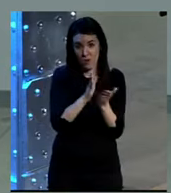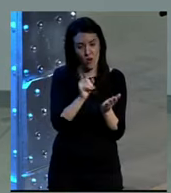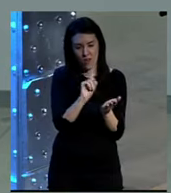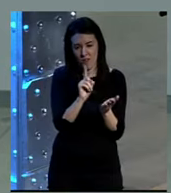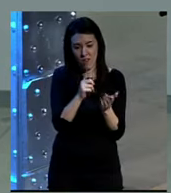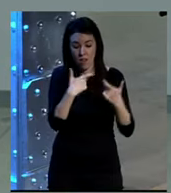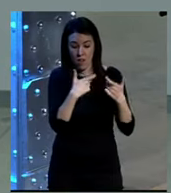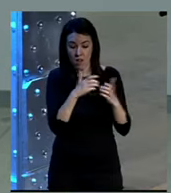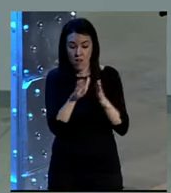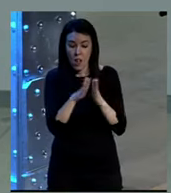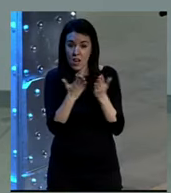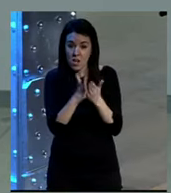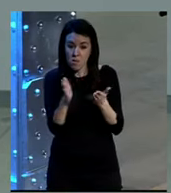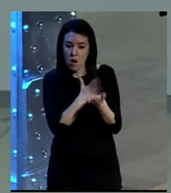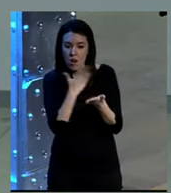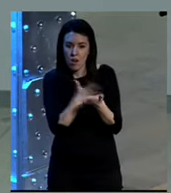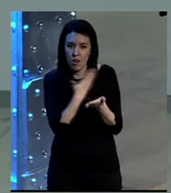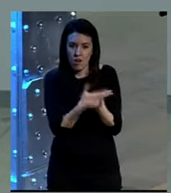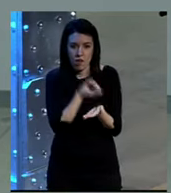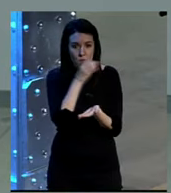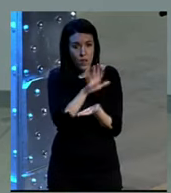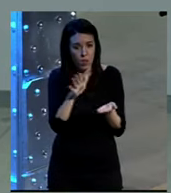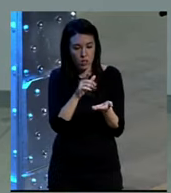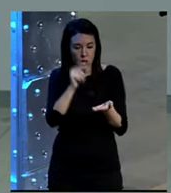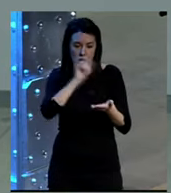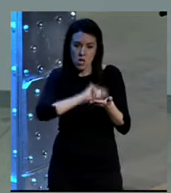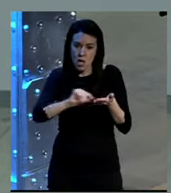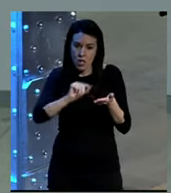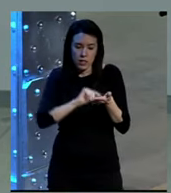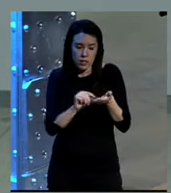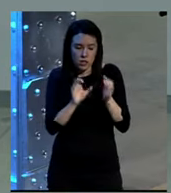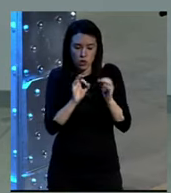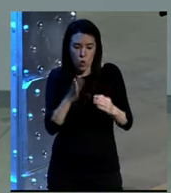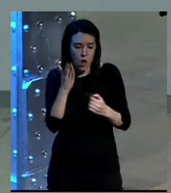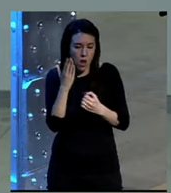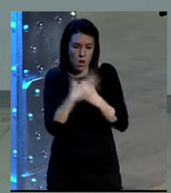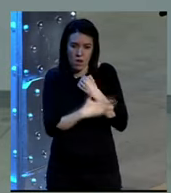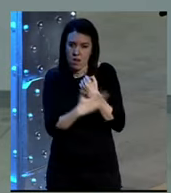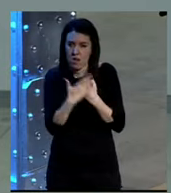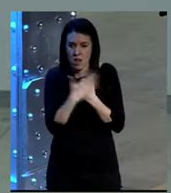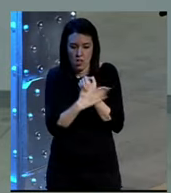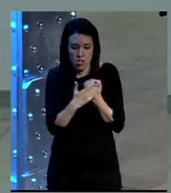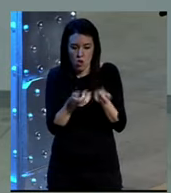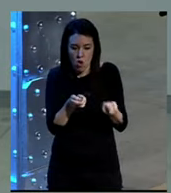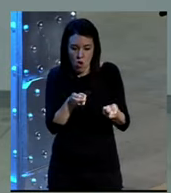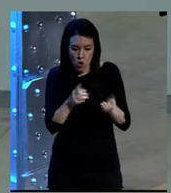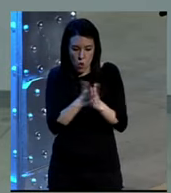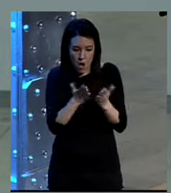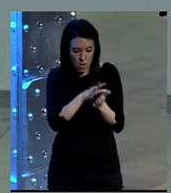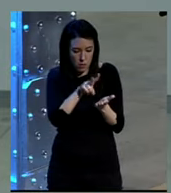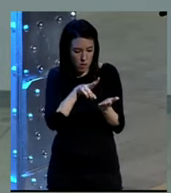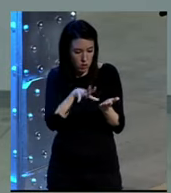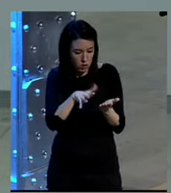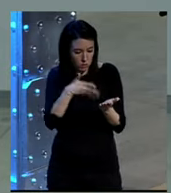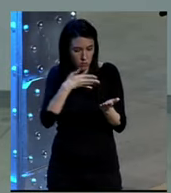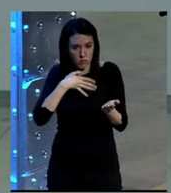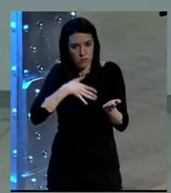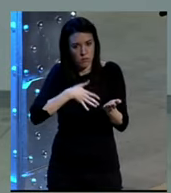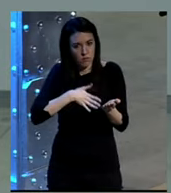libro es que está escrito con un cariño al cuerpo que transmite, por ejemplo,